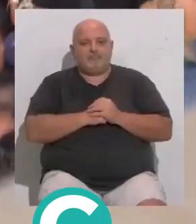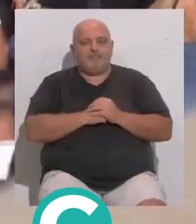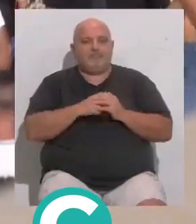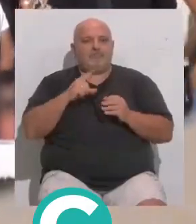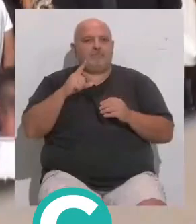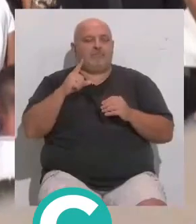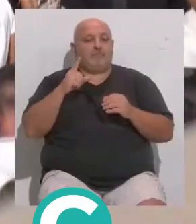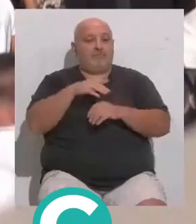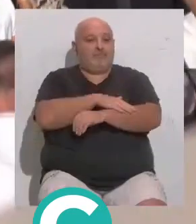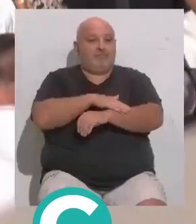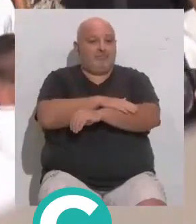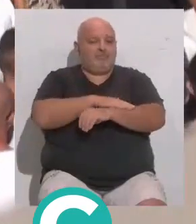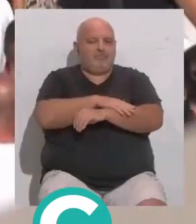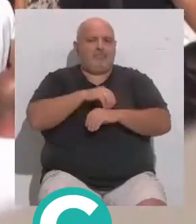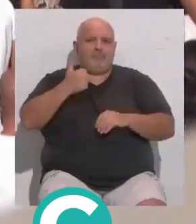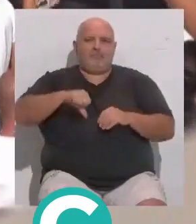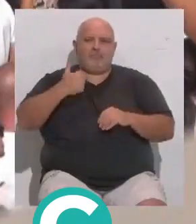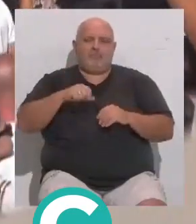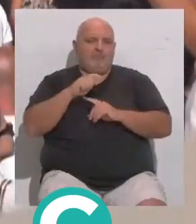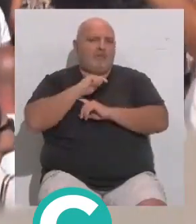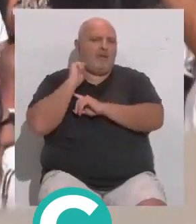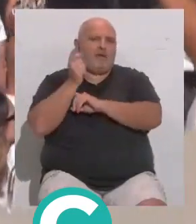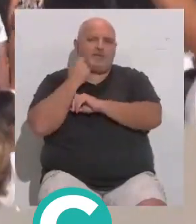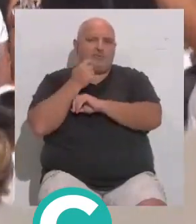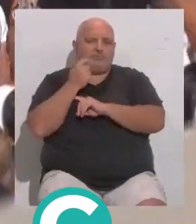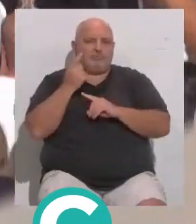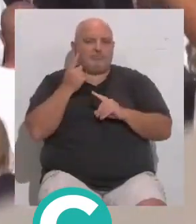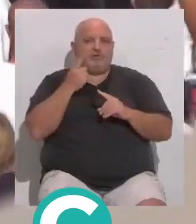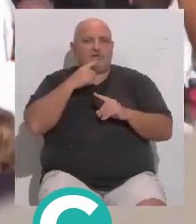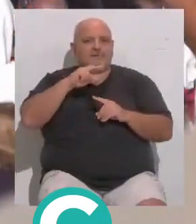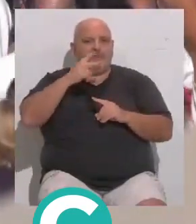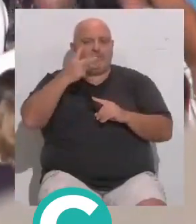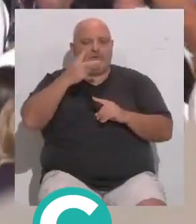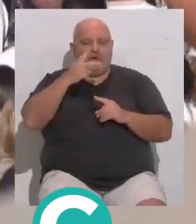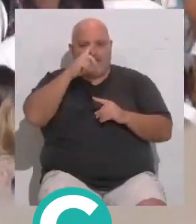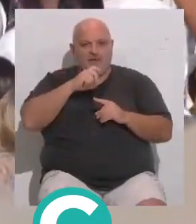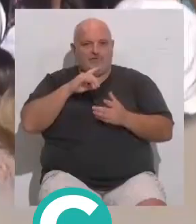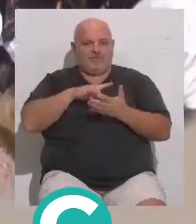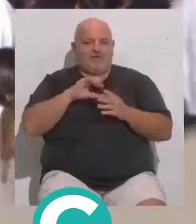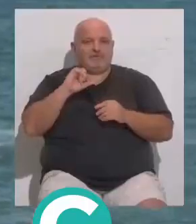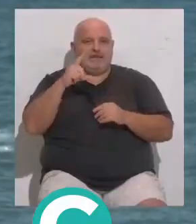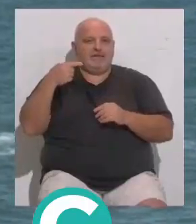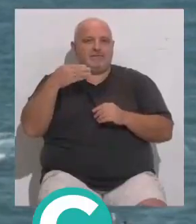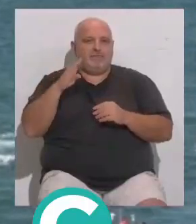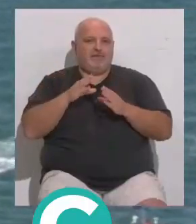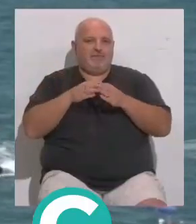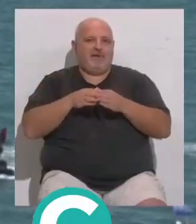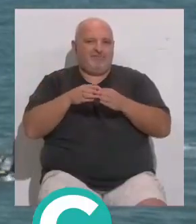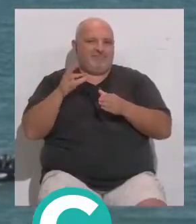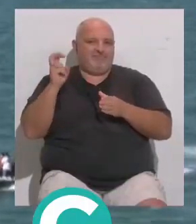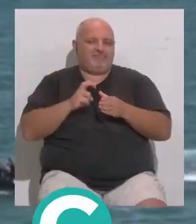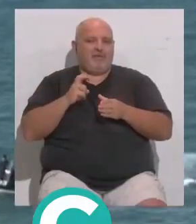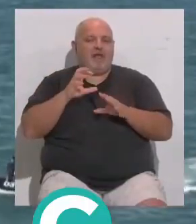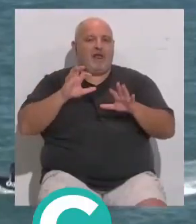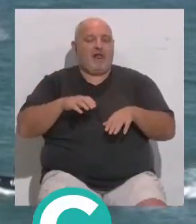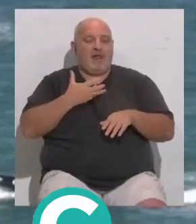Las administraciones valoran como un gran éxito la celebración por segundo año consecutivo de la SailGP en la capital. El